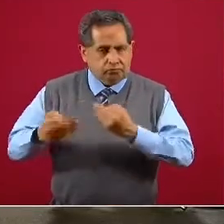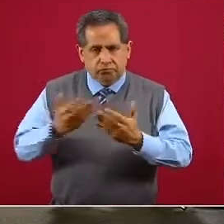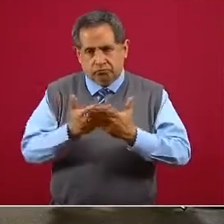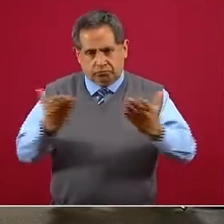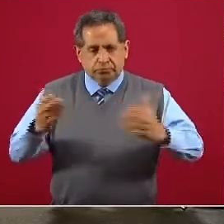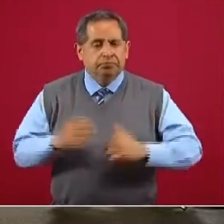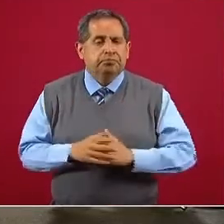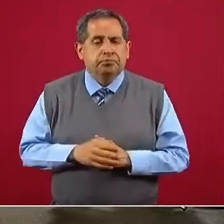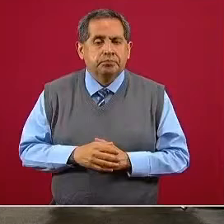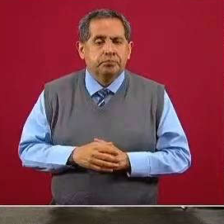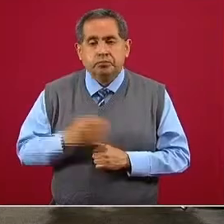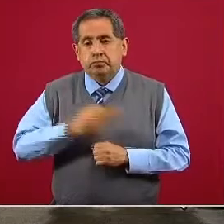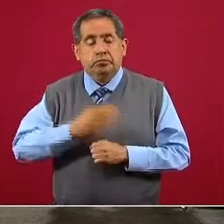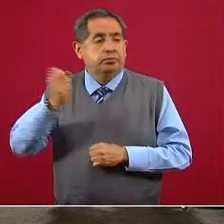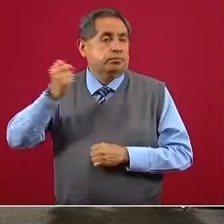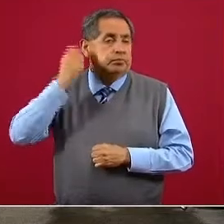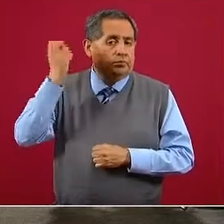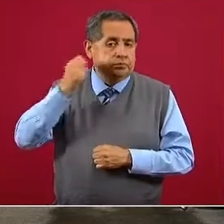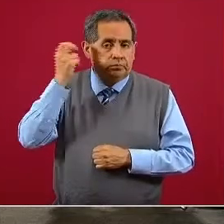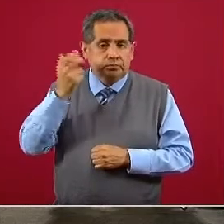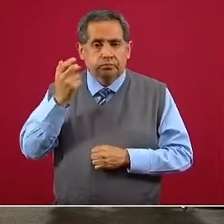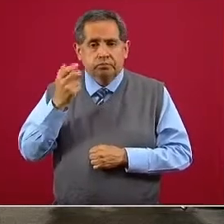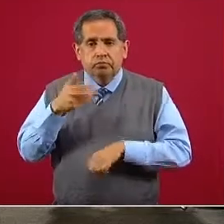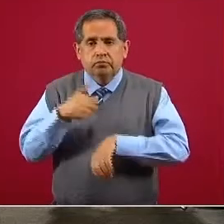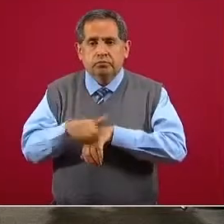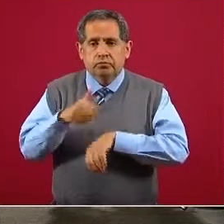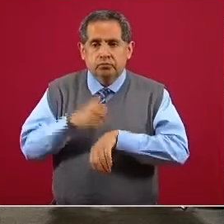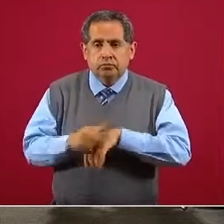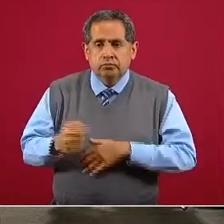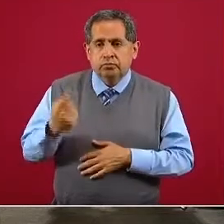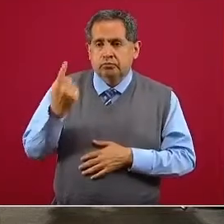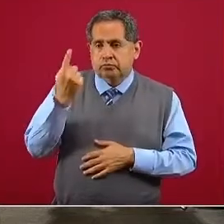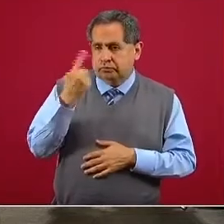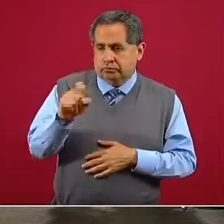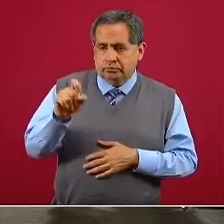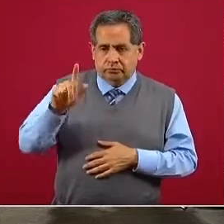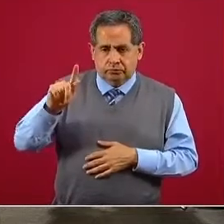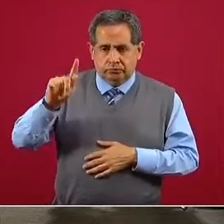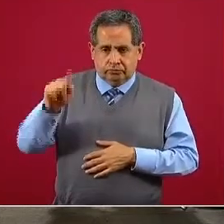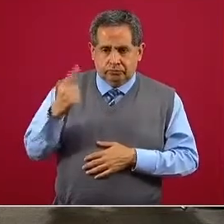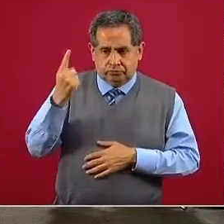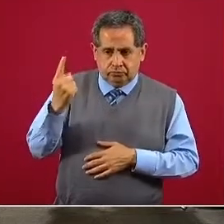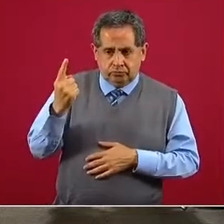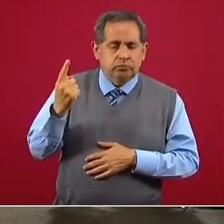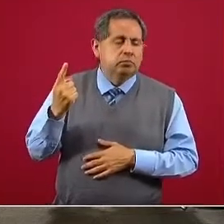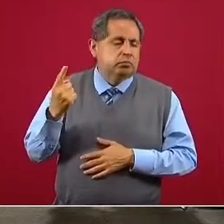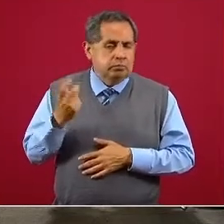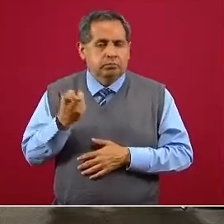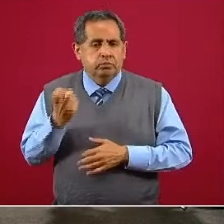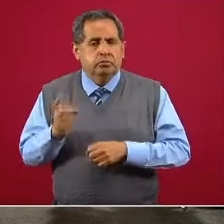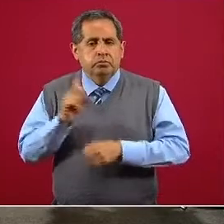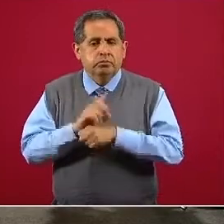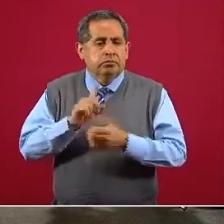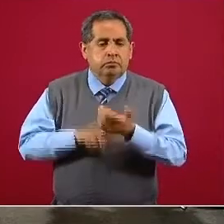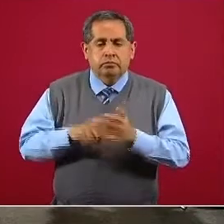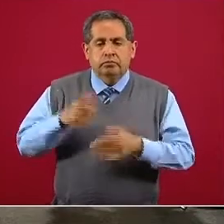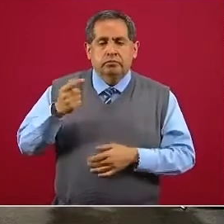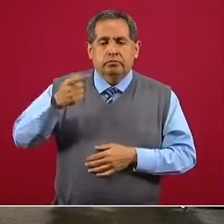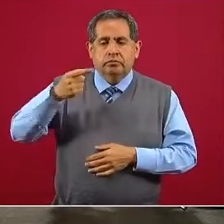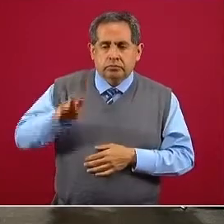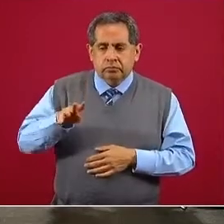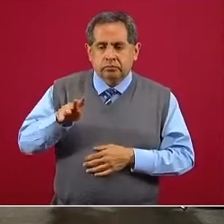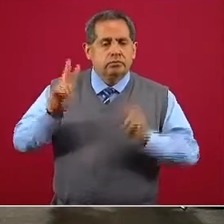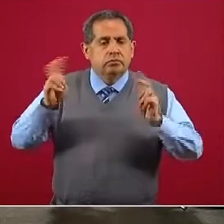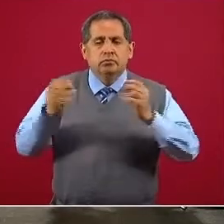todos. Estamos en la conferencia vespertina número 171 de este día 79 de la